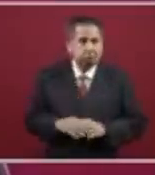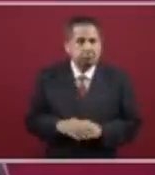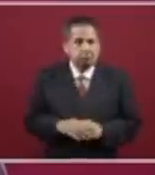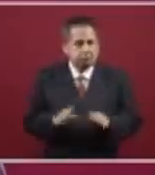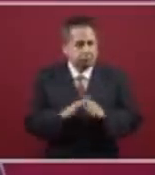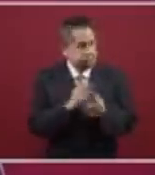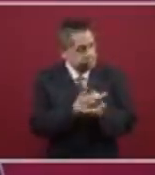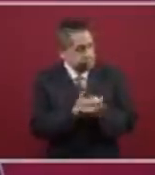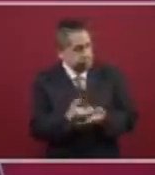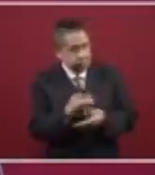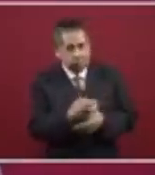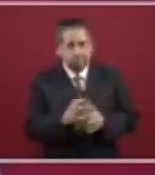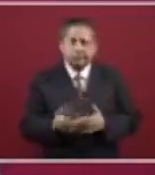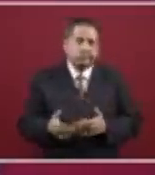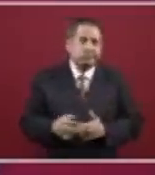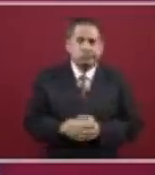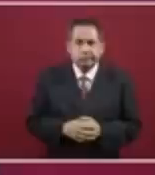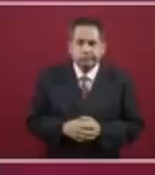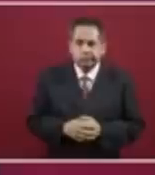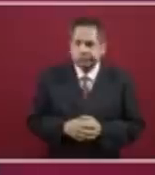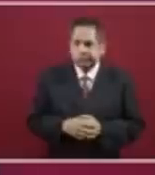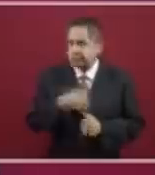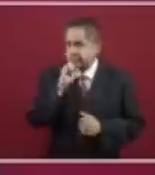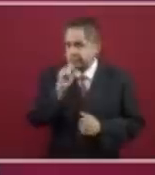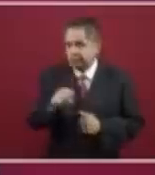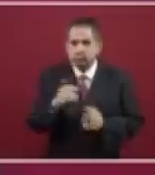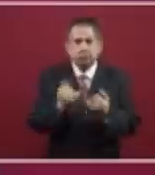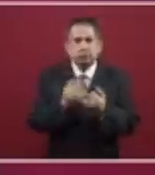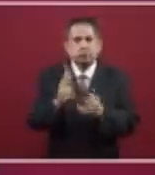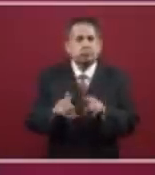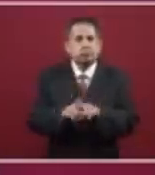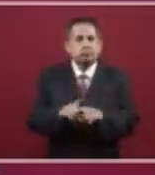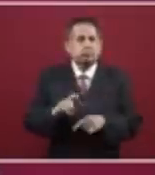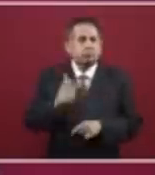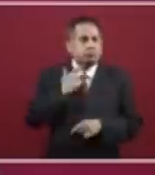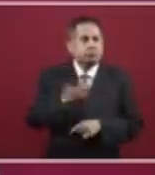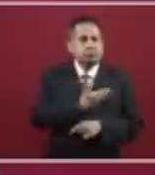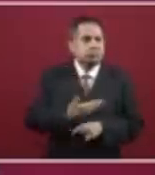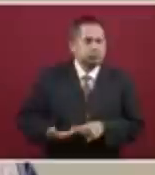estos sueldos. Es lo mismo de los expresidentes,